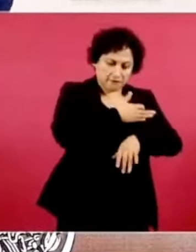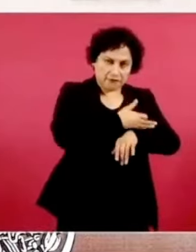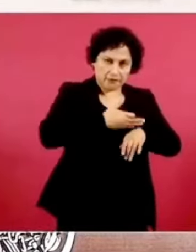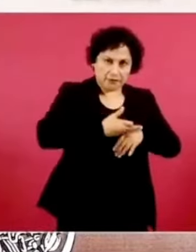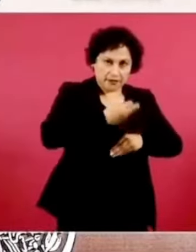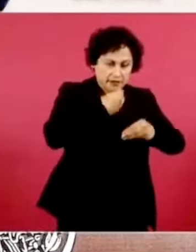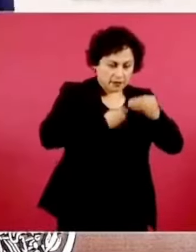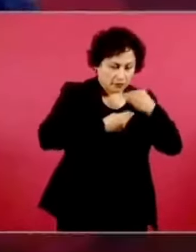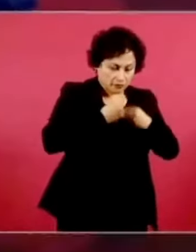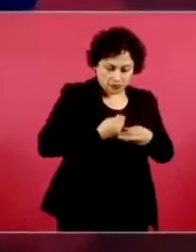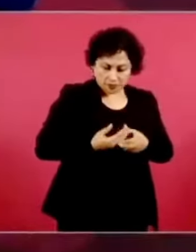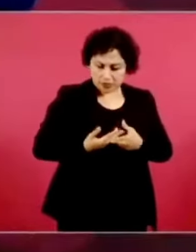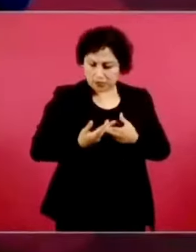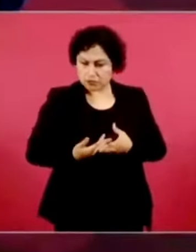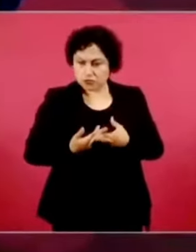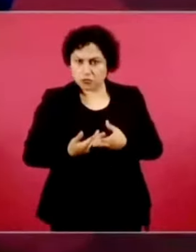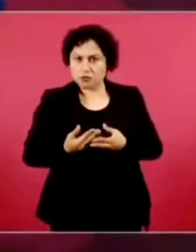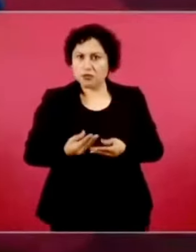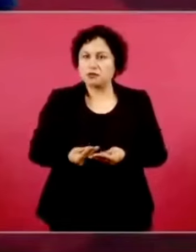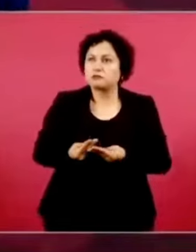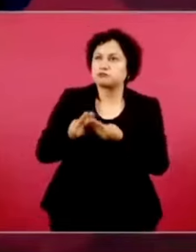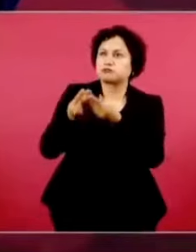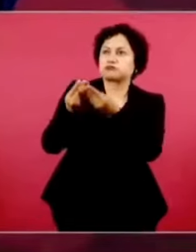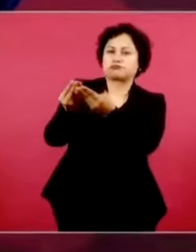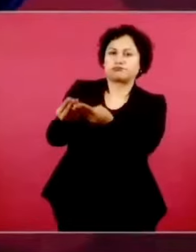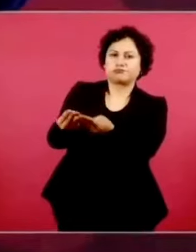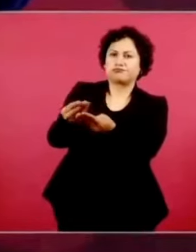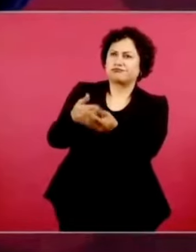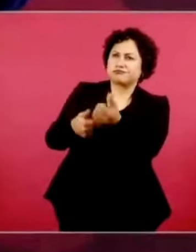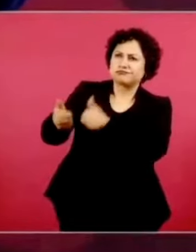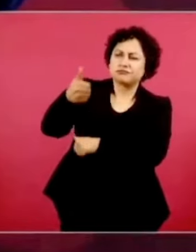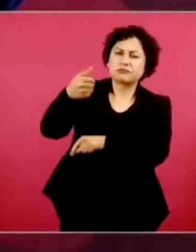a las autoridades civiles, religiosas,